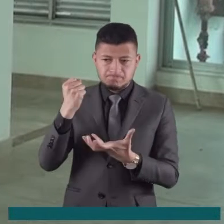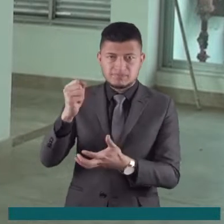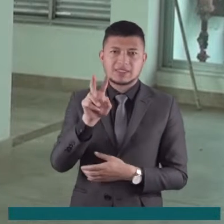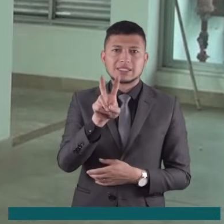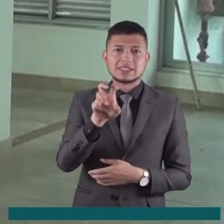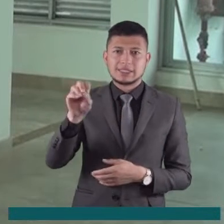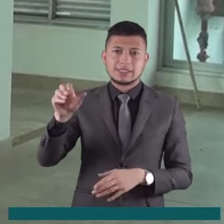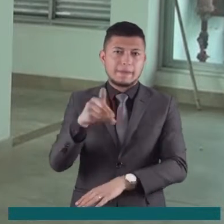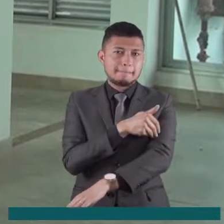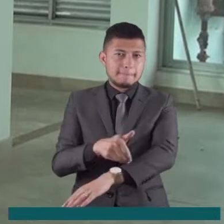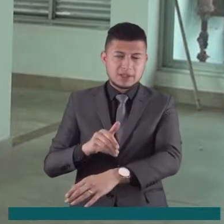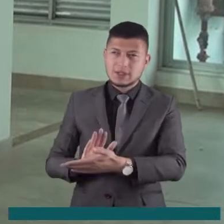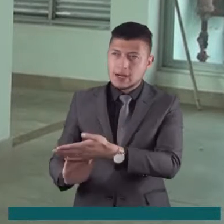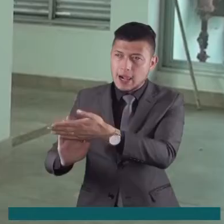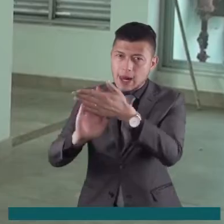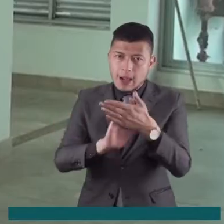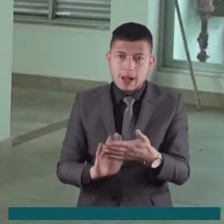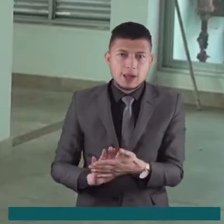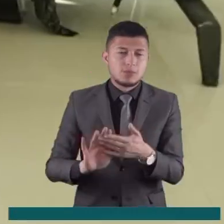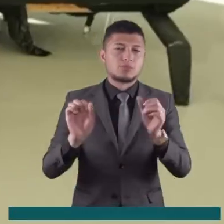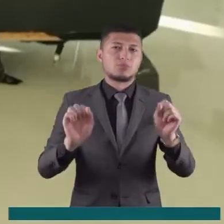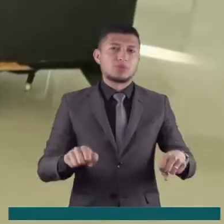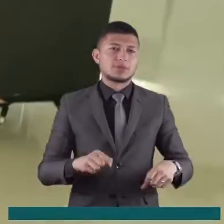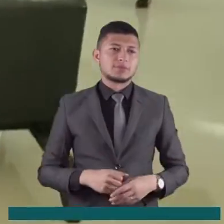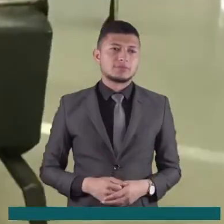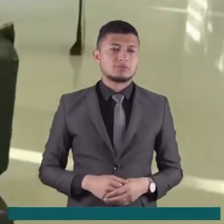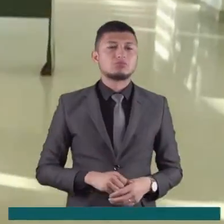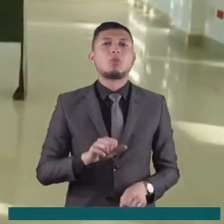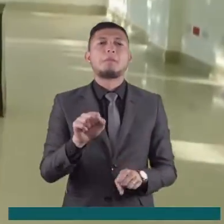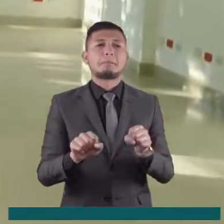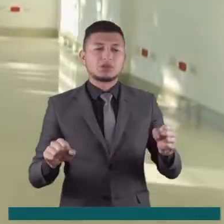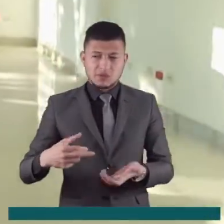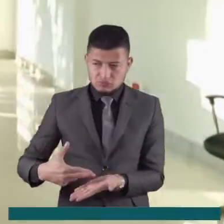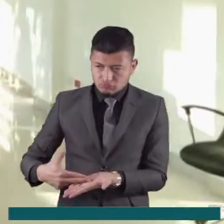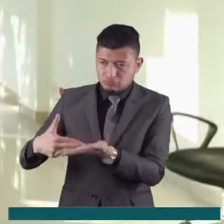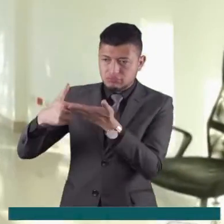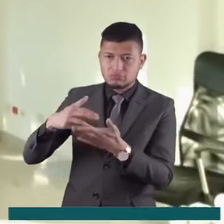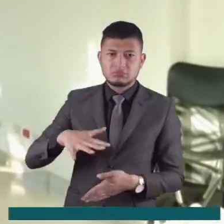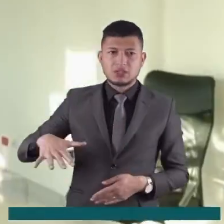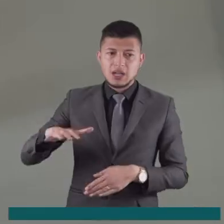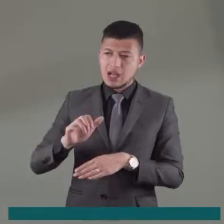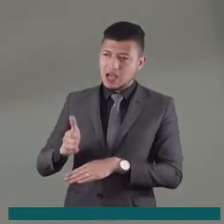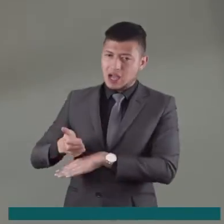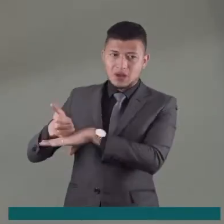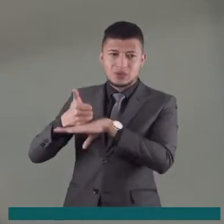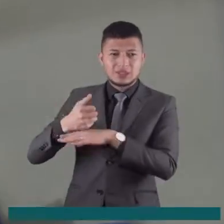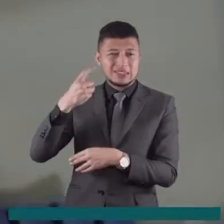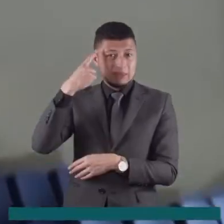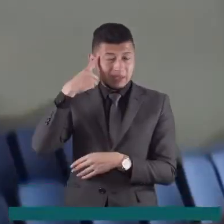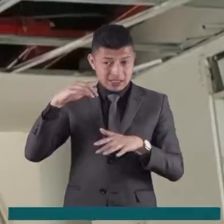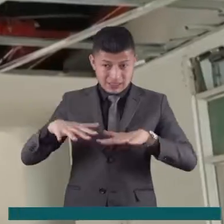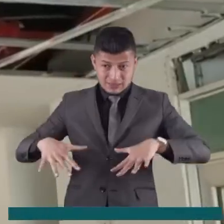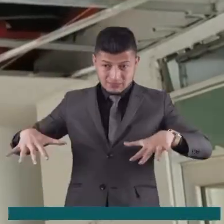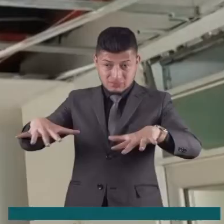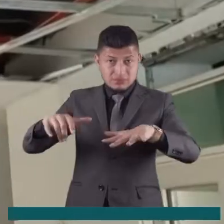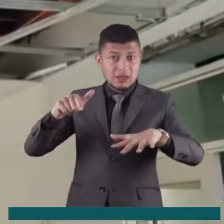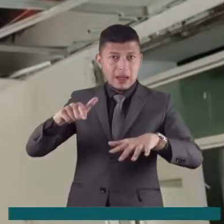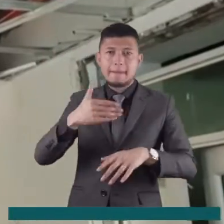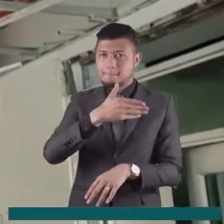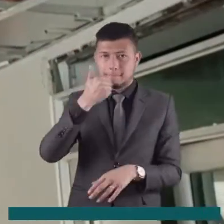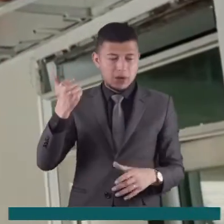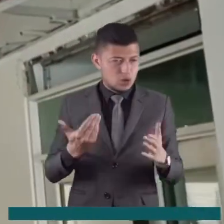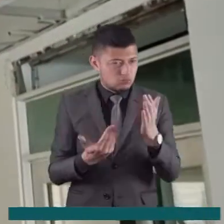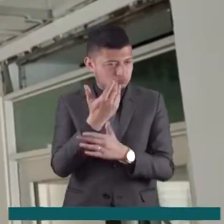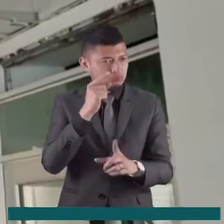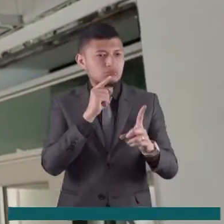invirtiendo 700 millones para mejorar esta infraestructura. Con su eventual recuperación, las autoridades se plantean la posibilidad de que el CINER pudiera